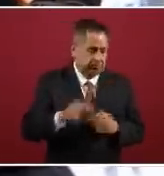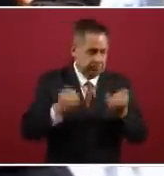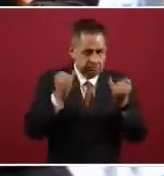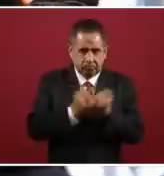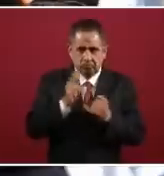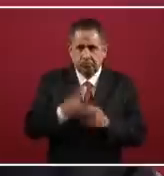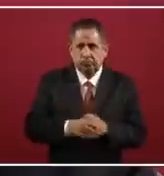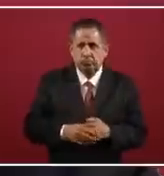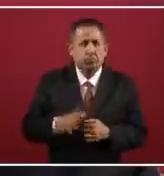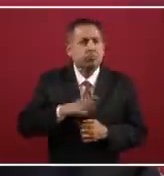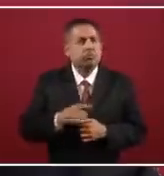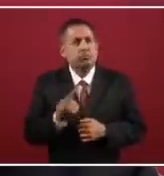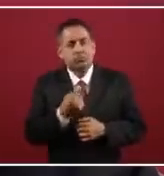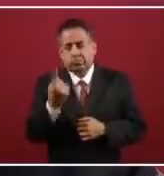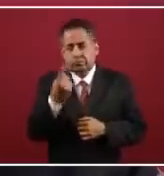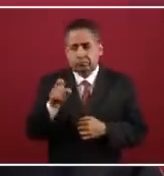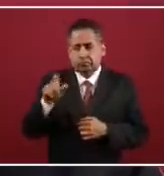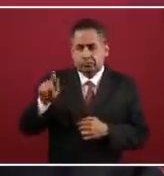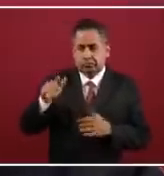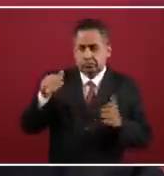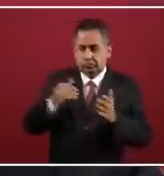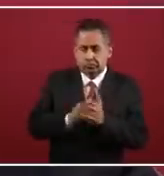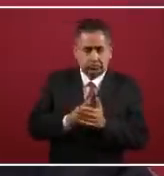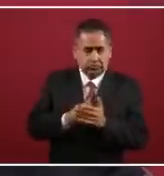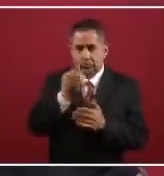Hay 170 mil escuelas.